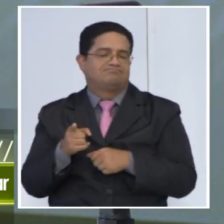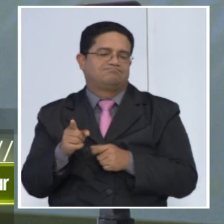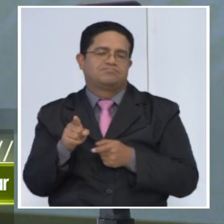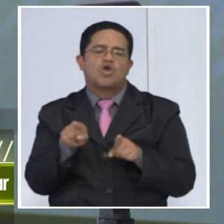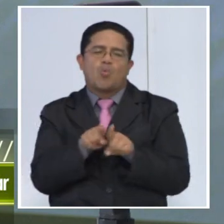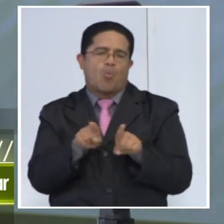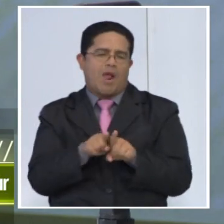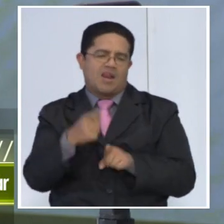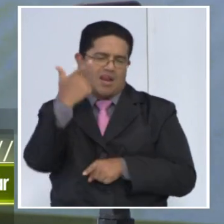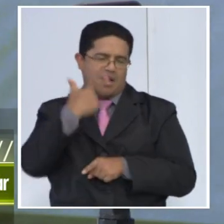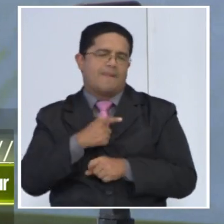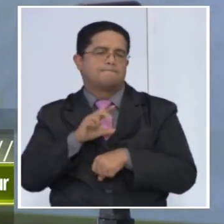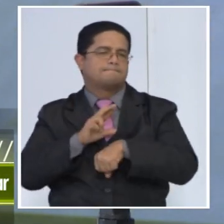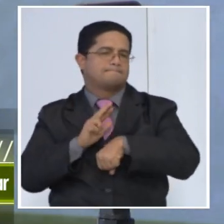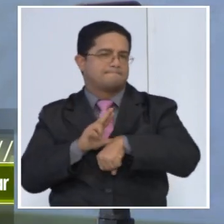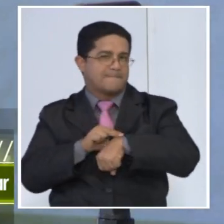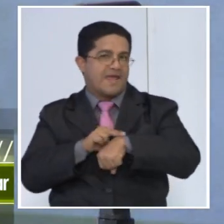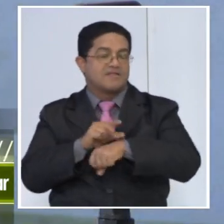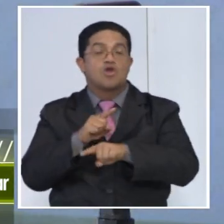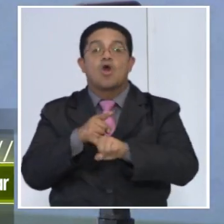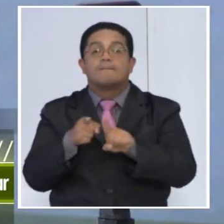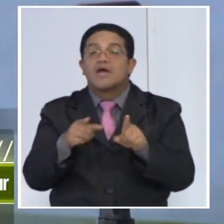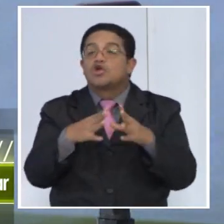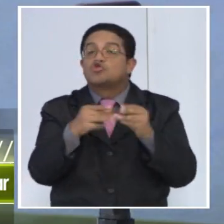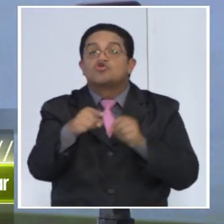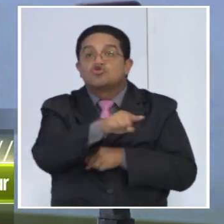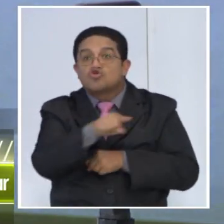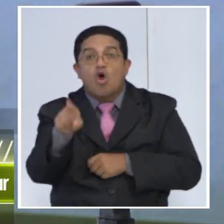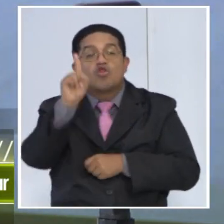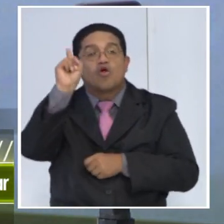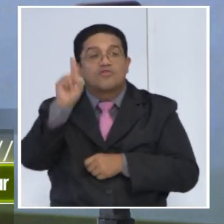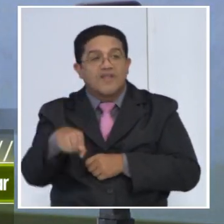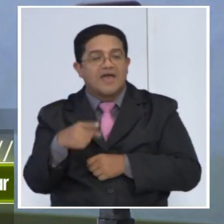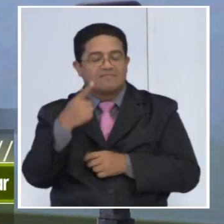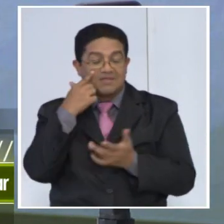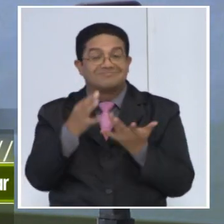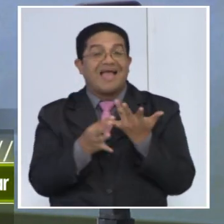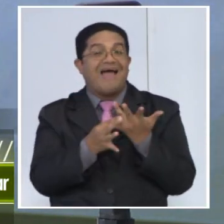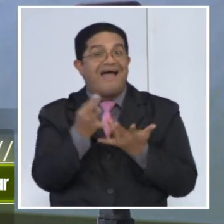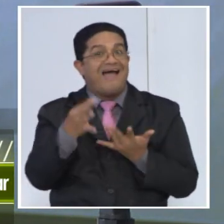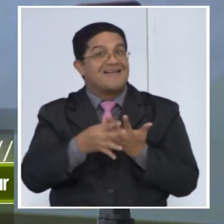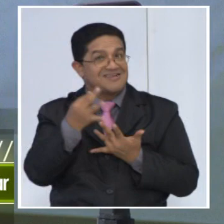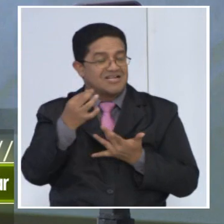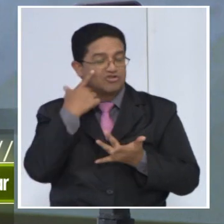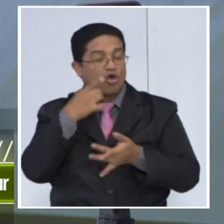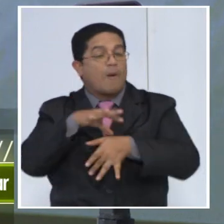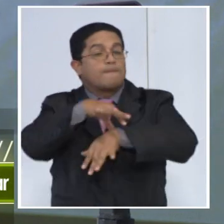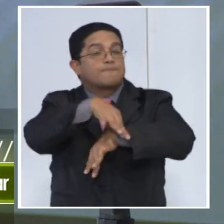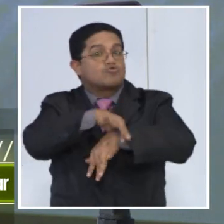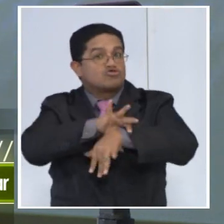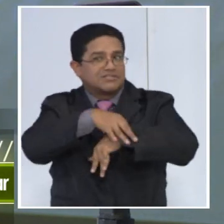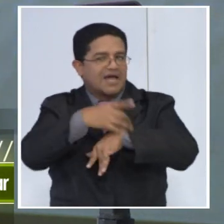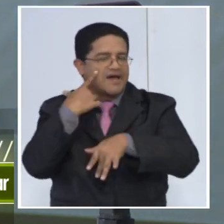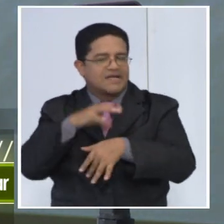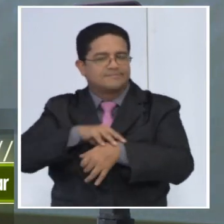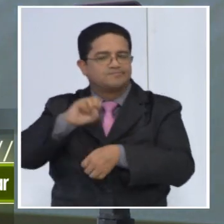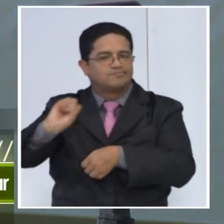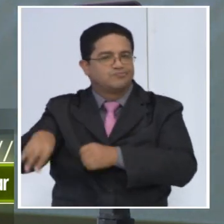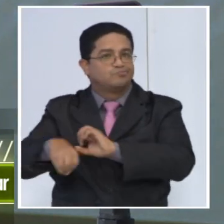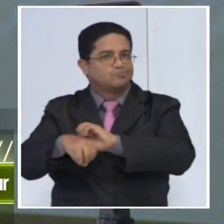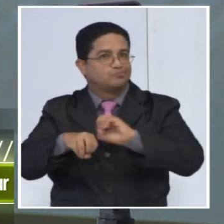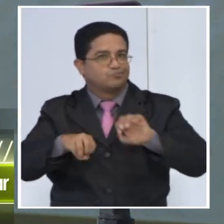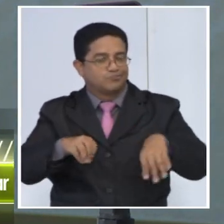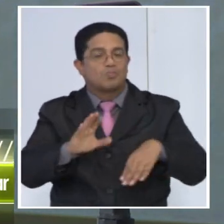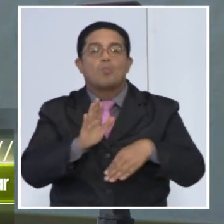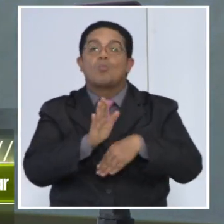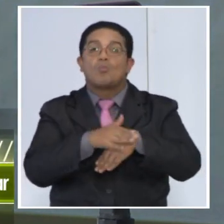cirujanos, pero también es la técnica que deberíamos aplicar en casa. Siempre nos tenemos que quitar anillos, pulseras a la hora de hacernos el lavado de manos porque por